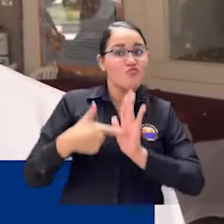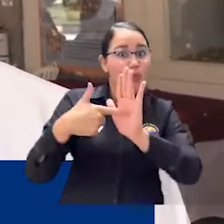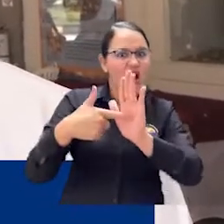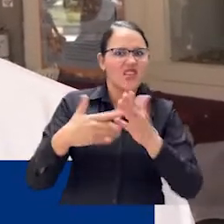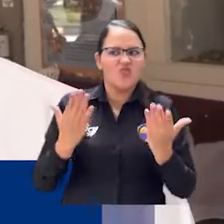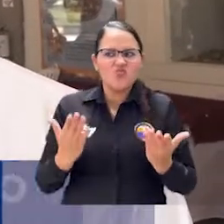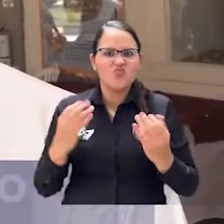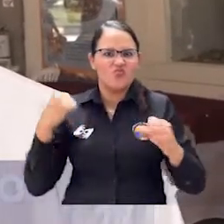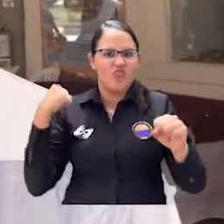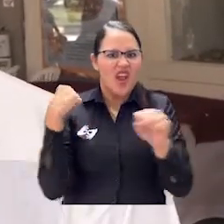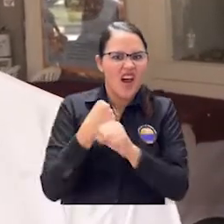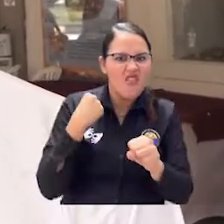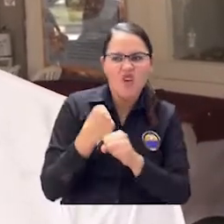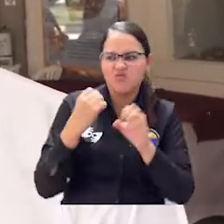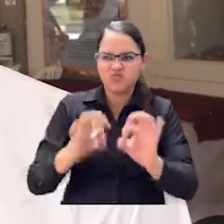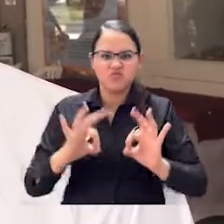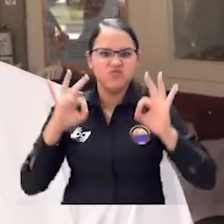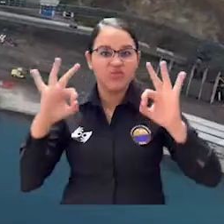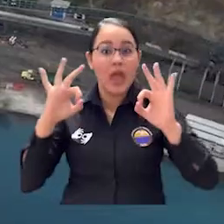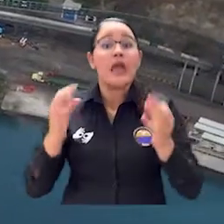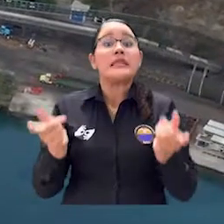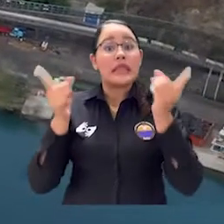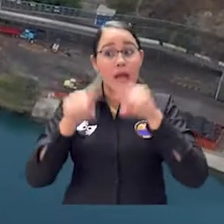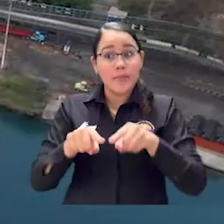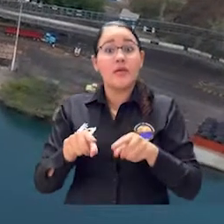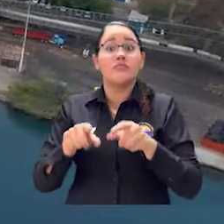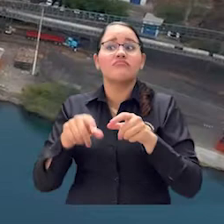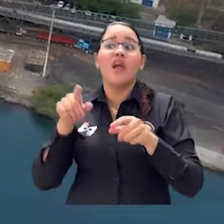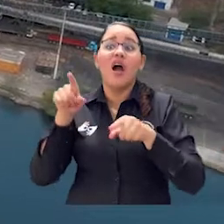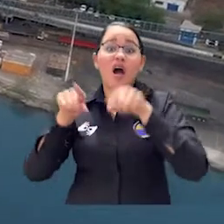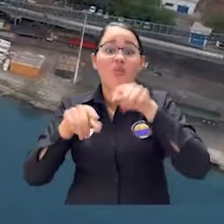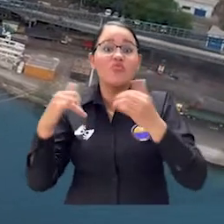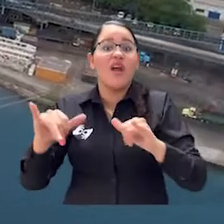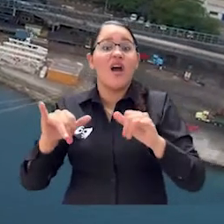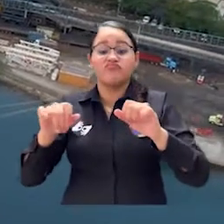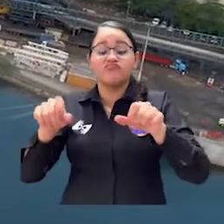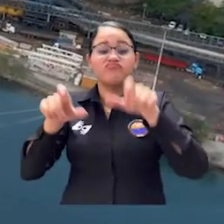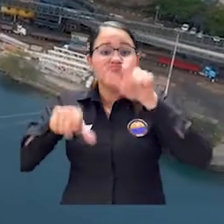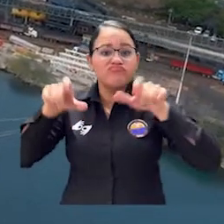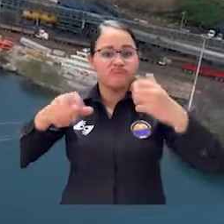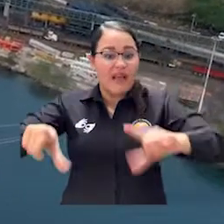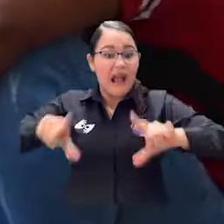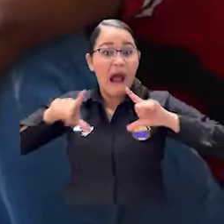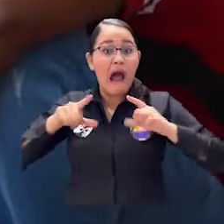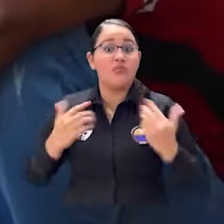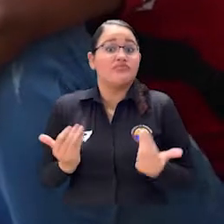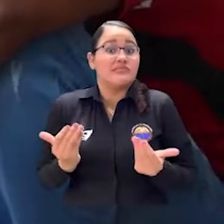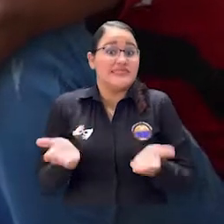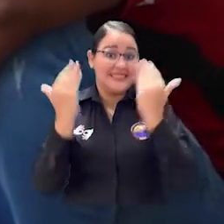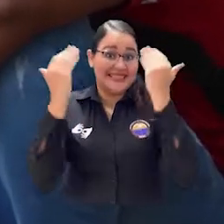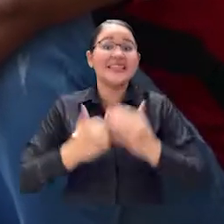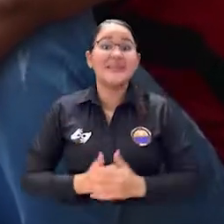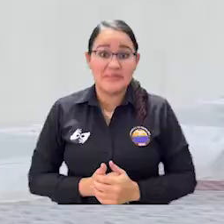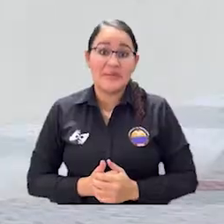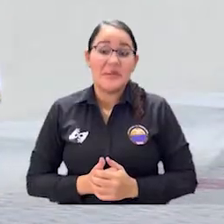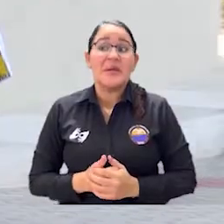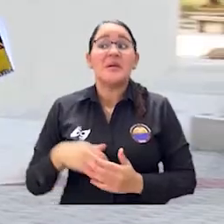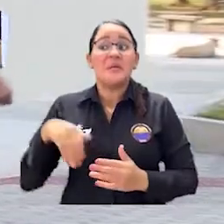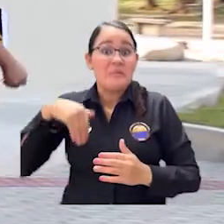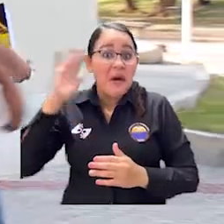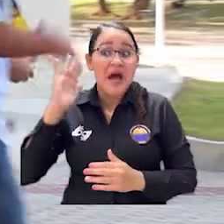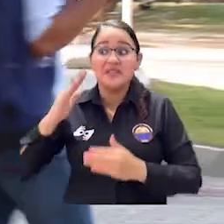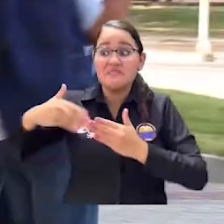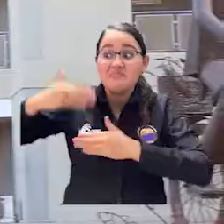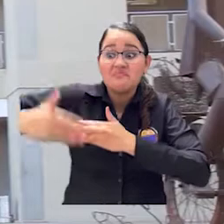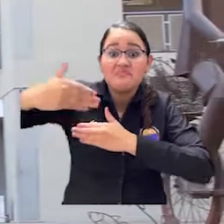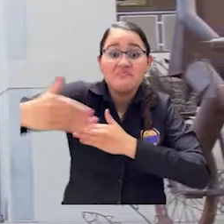nos consolida a nivel laboral en el mercado, a nivel de emprendimiento con nuestros egresados y en especial en estos momentos a estas